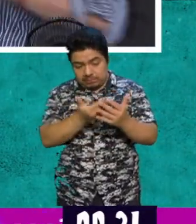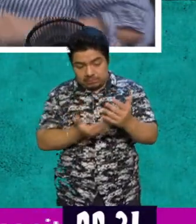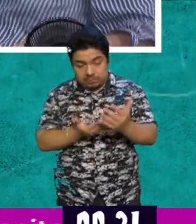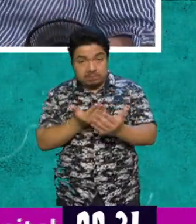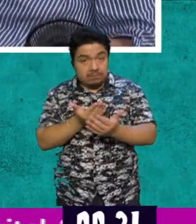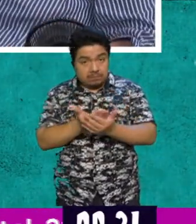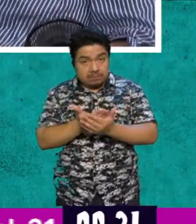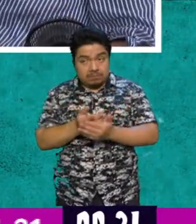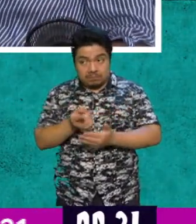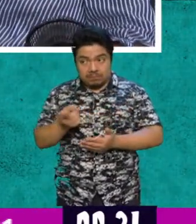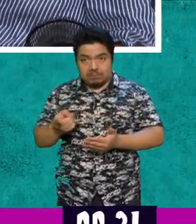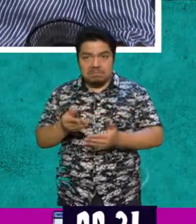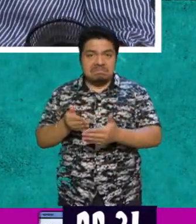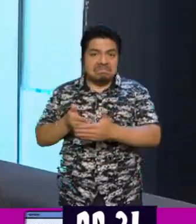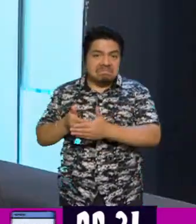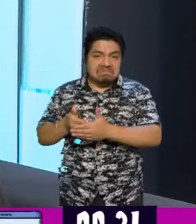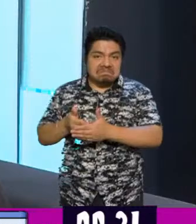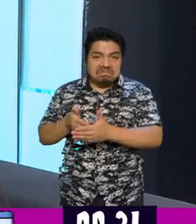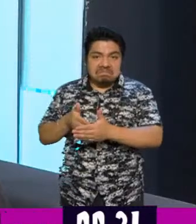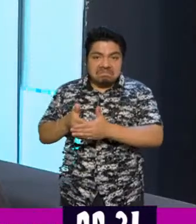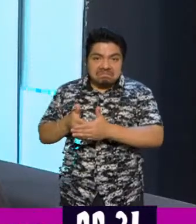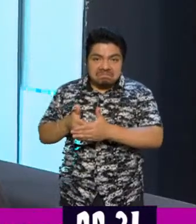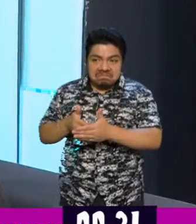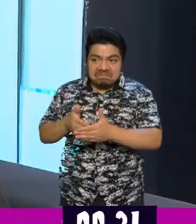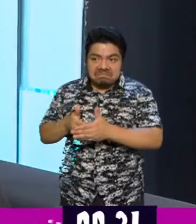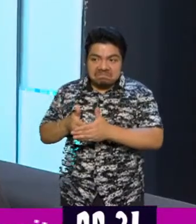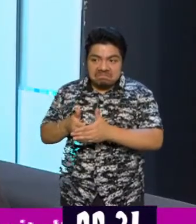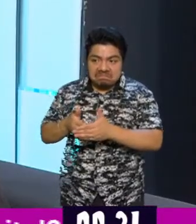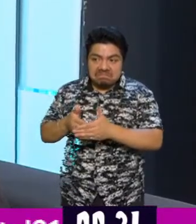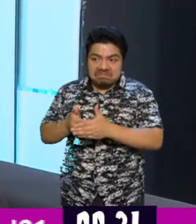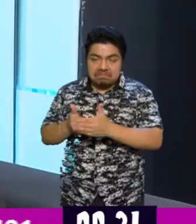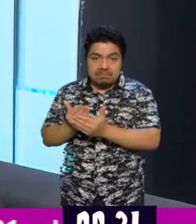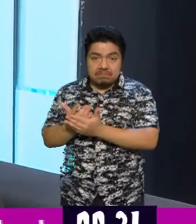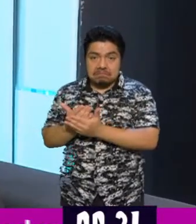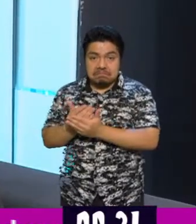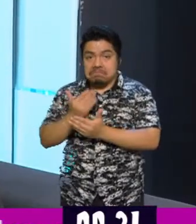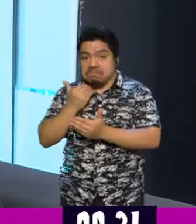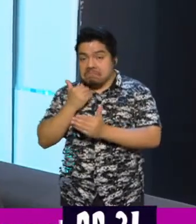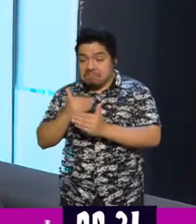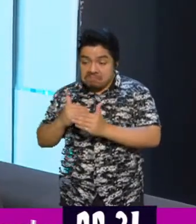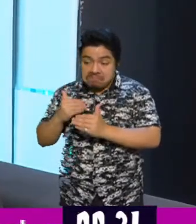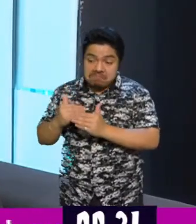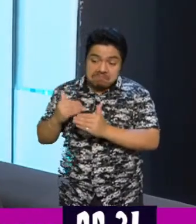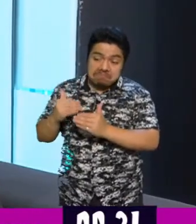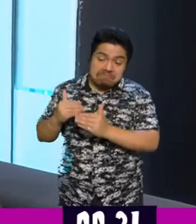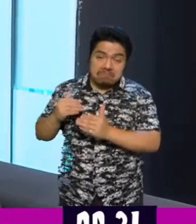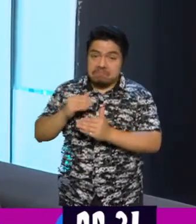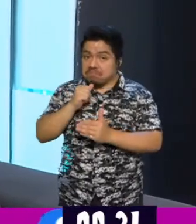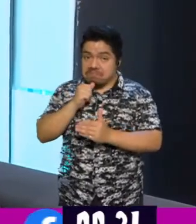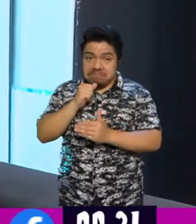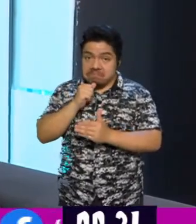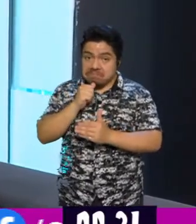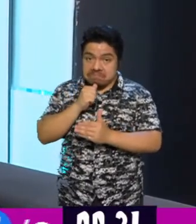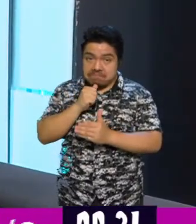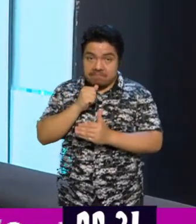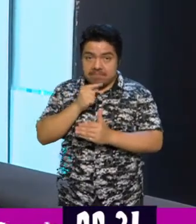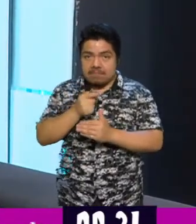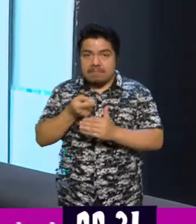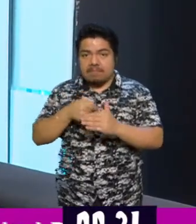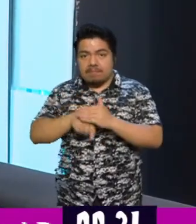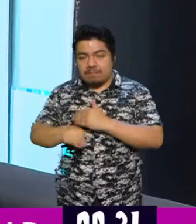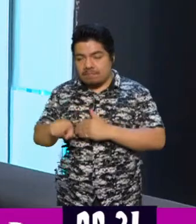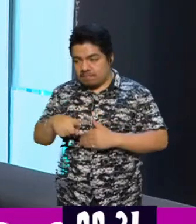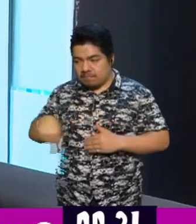encuentran pues detenidas, Sí. están en la Ahí se burocracia, quedarán. no avanzan, ¿no? Y estas denuncias son en contra de